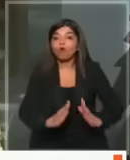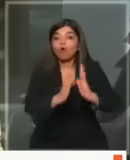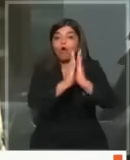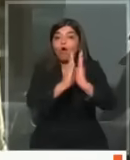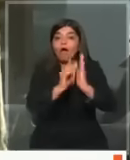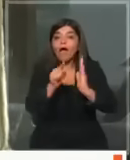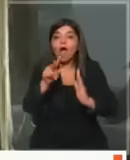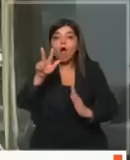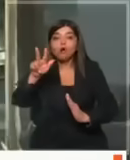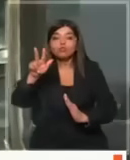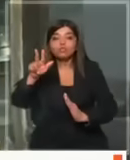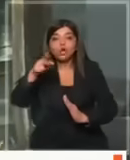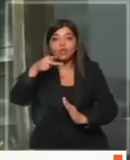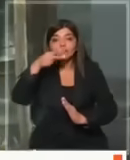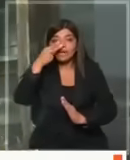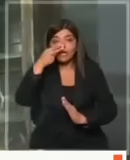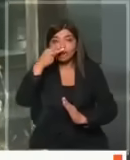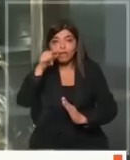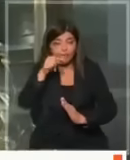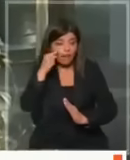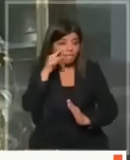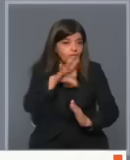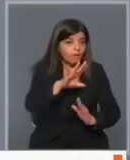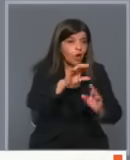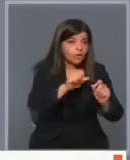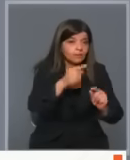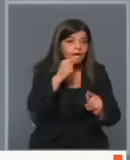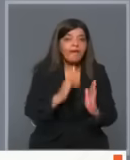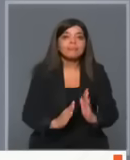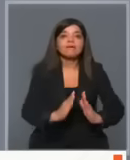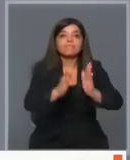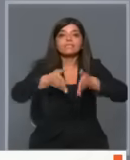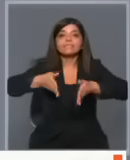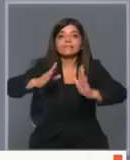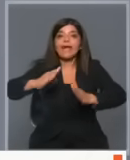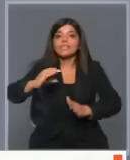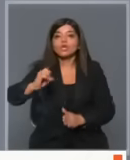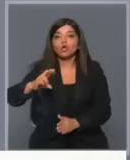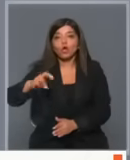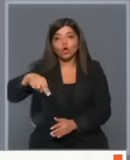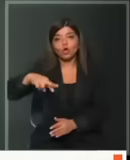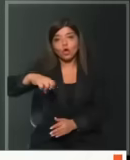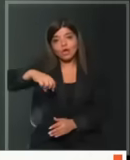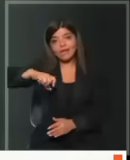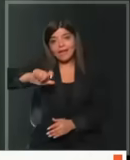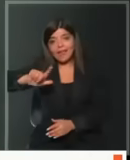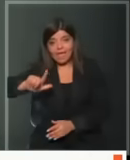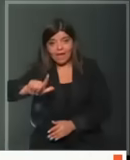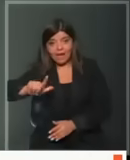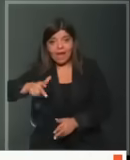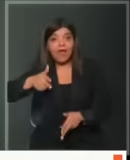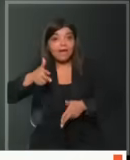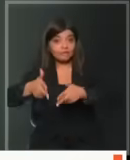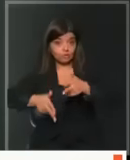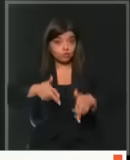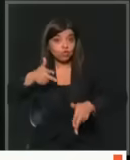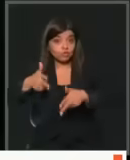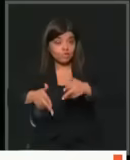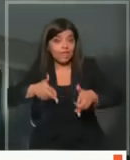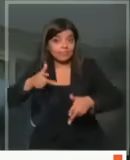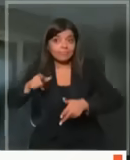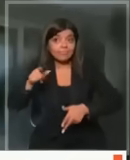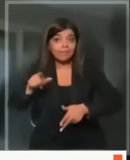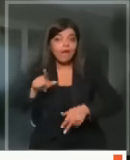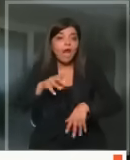de noviembre. Un edificio ubicado en la calle Coronel Super, de Estación Central, una zona que ya es